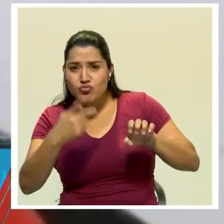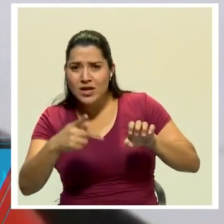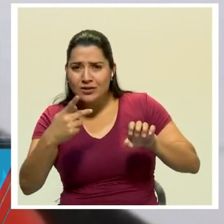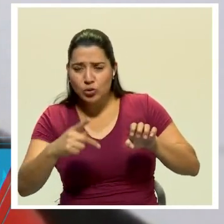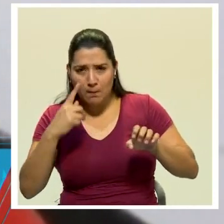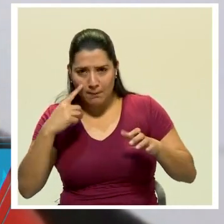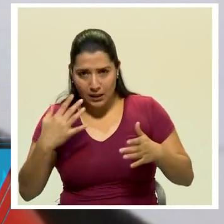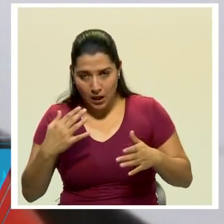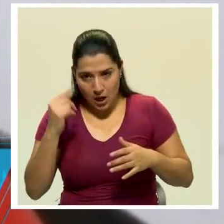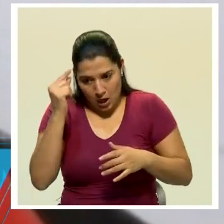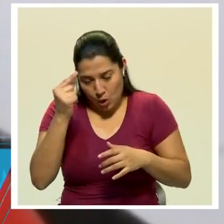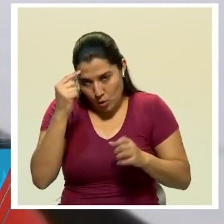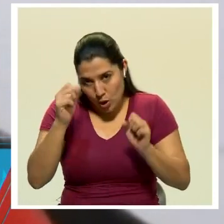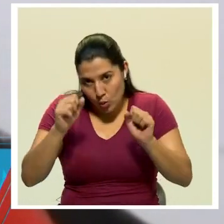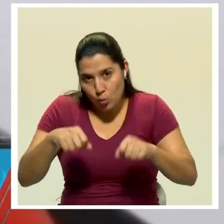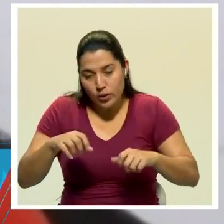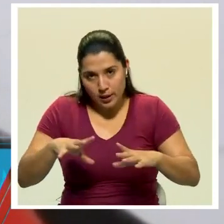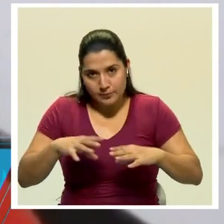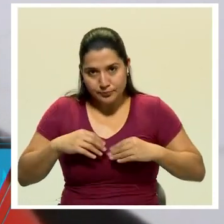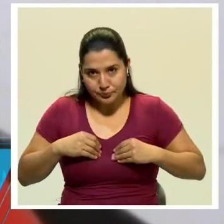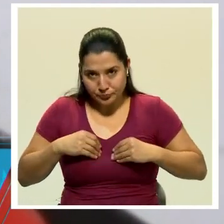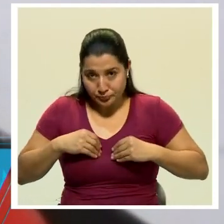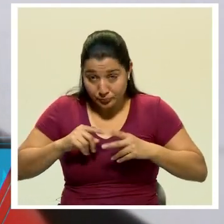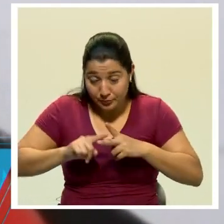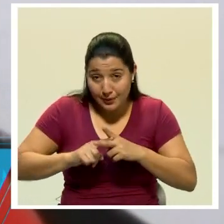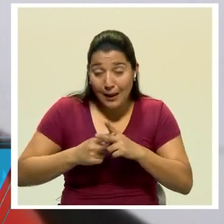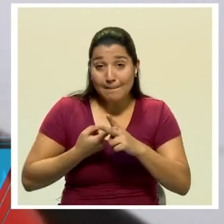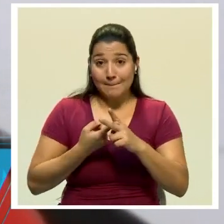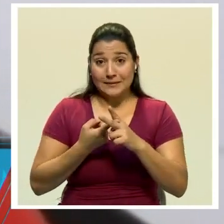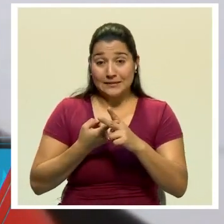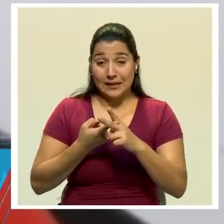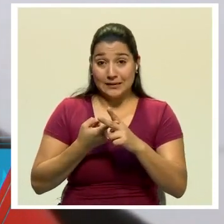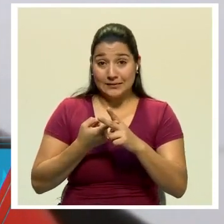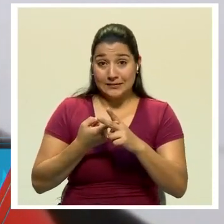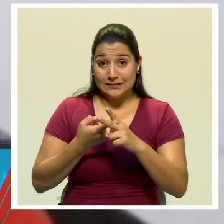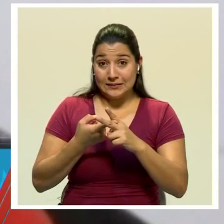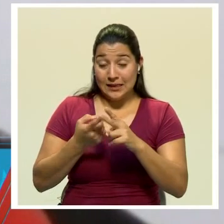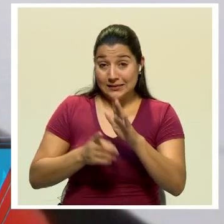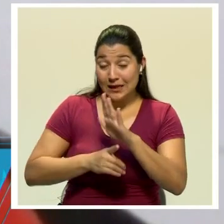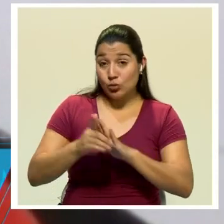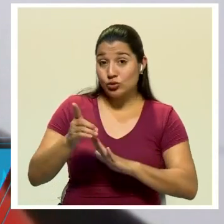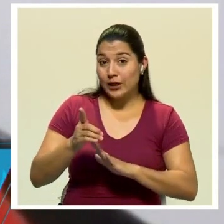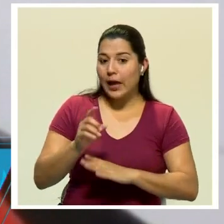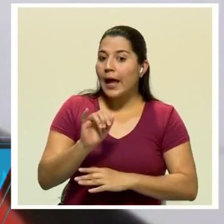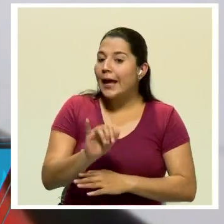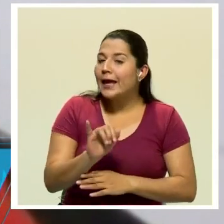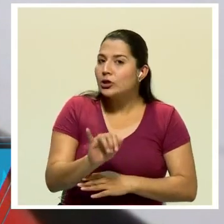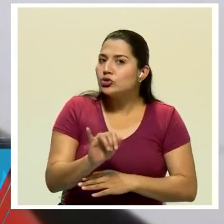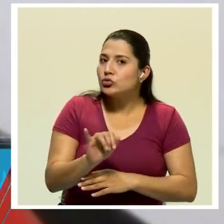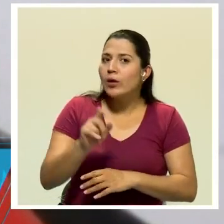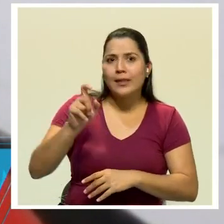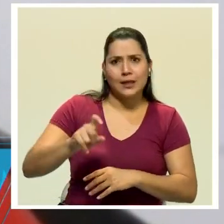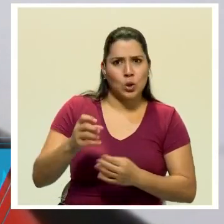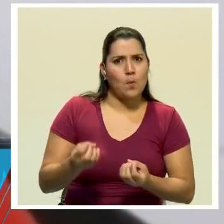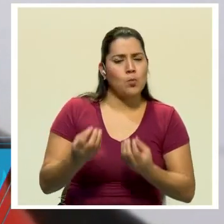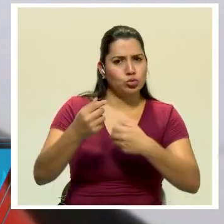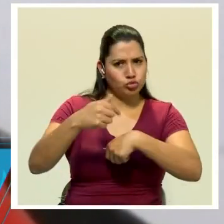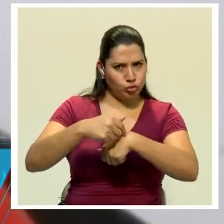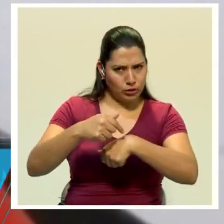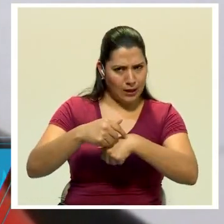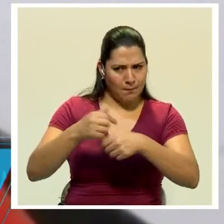Estado pudiera llevarlo adelante. Esto nos ha tomado, no es de la noche a la mañana, esto tomó un estudio